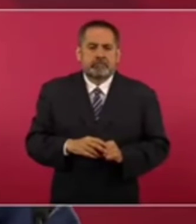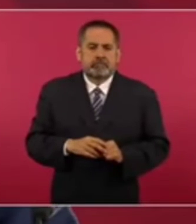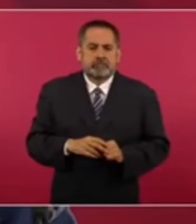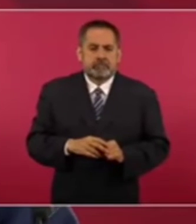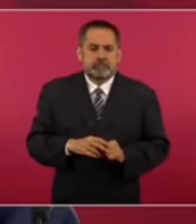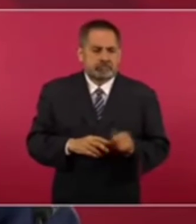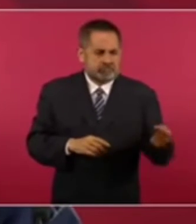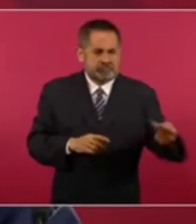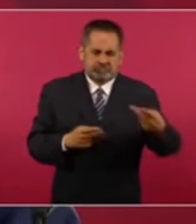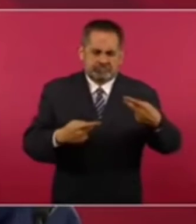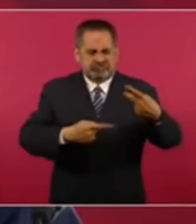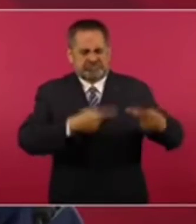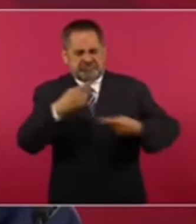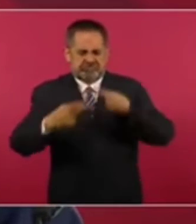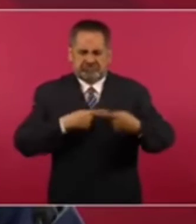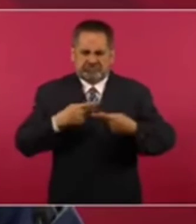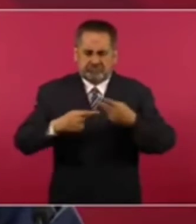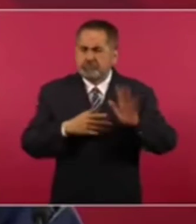nos ha cuestionado,